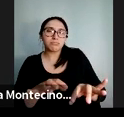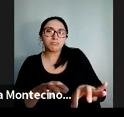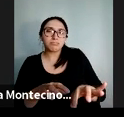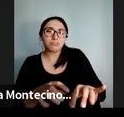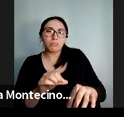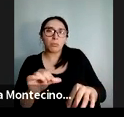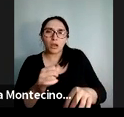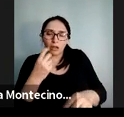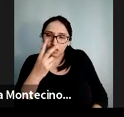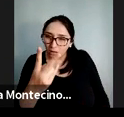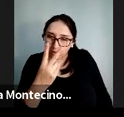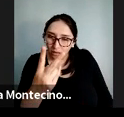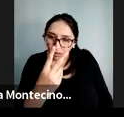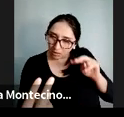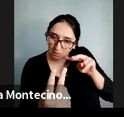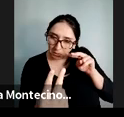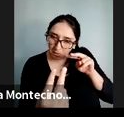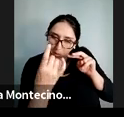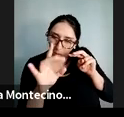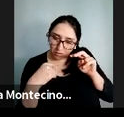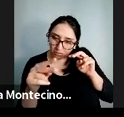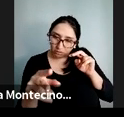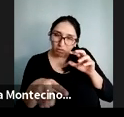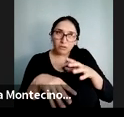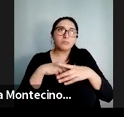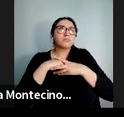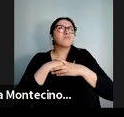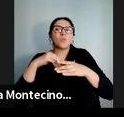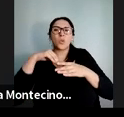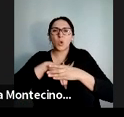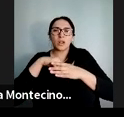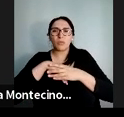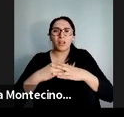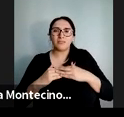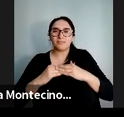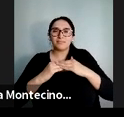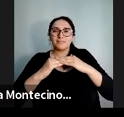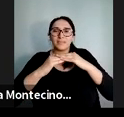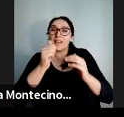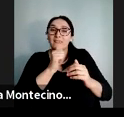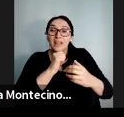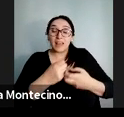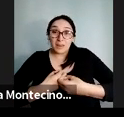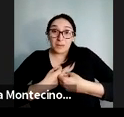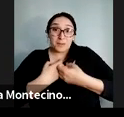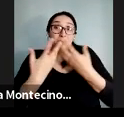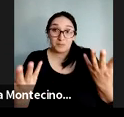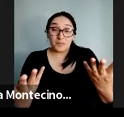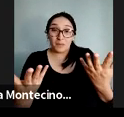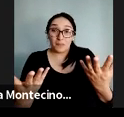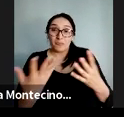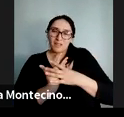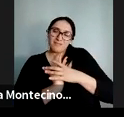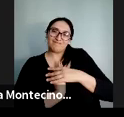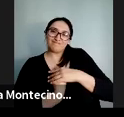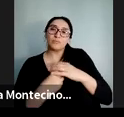nuestro dispositivo, puede ocurrir también de que al no verbalizarlo, al no sacarlo hacia afuera,